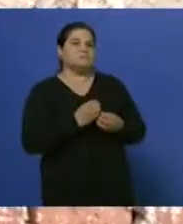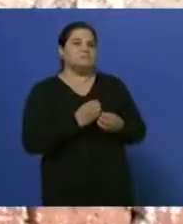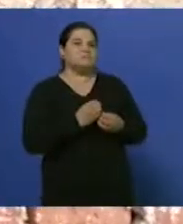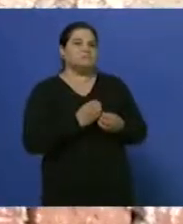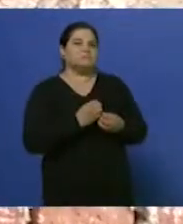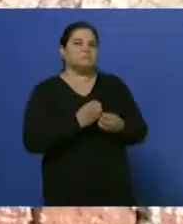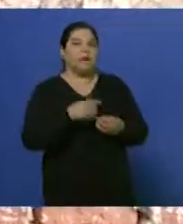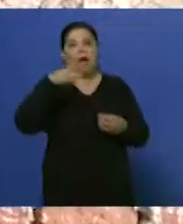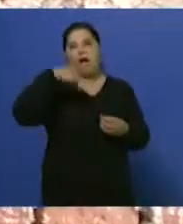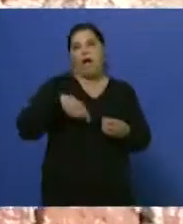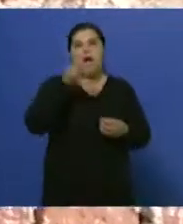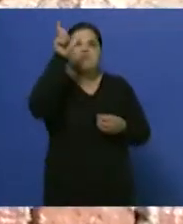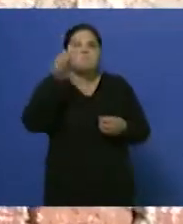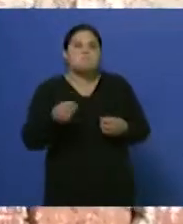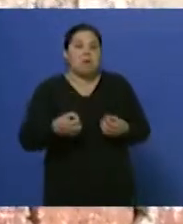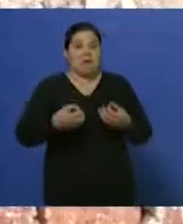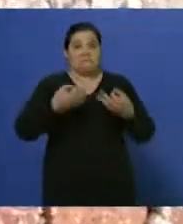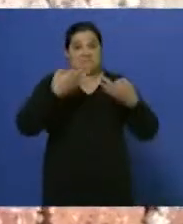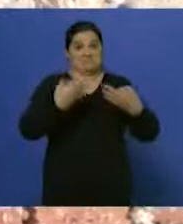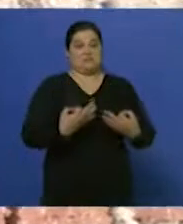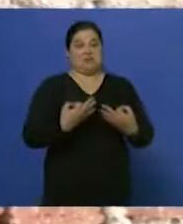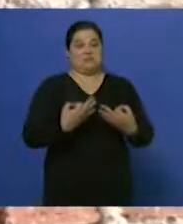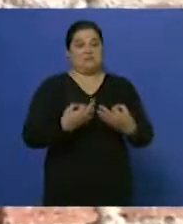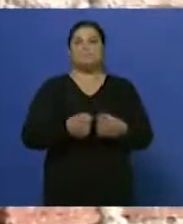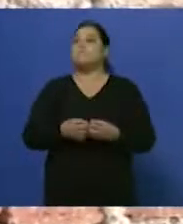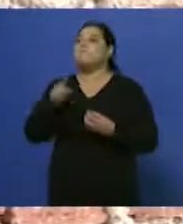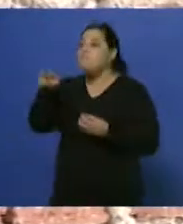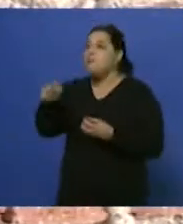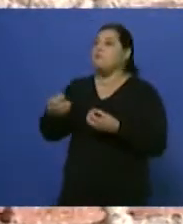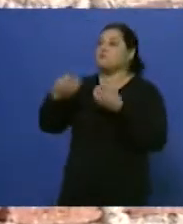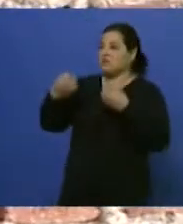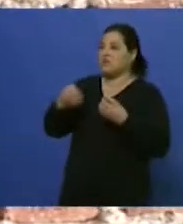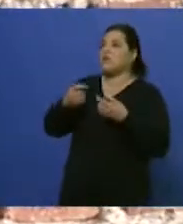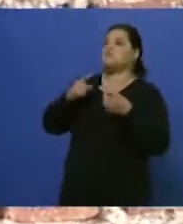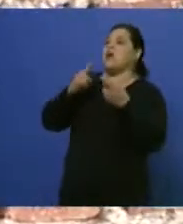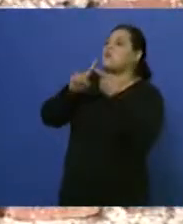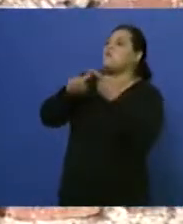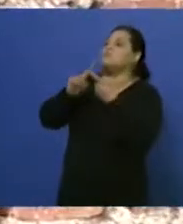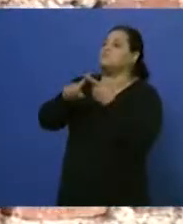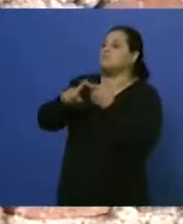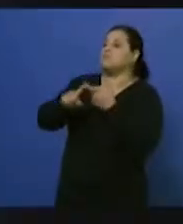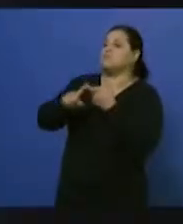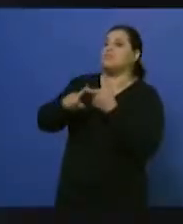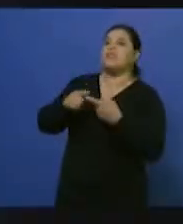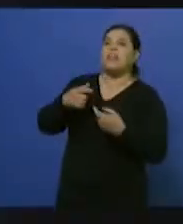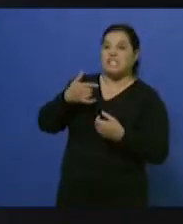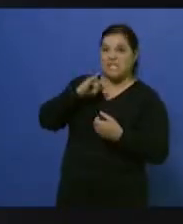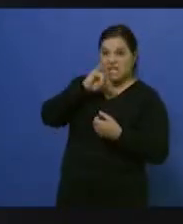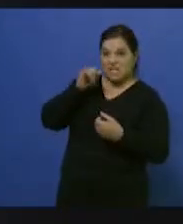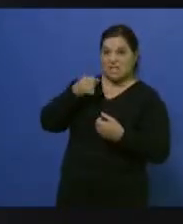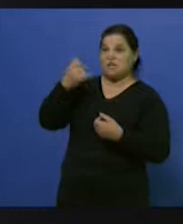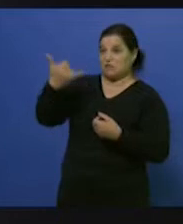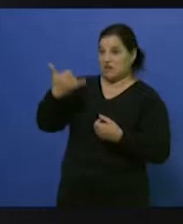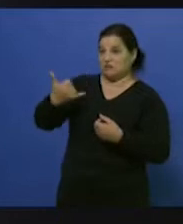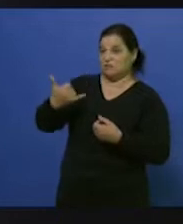en un país serio, por lógica, ¿no? ¿Tenés alguna relación con Zanini? ¿Lo conocés? ¿Has estado alguna vez con él?